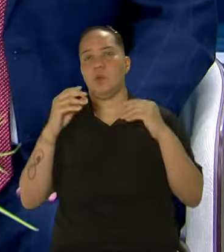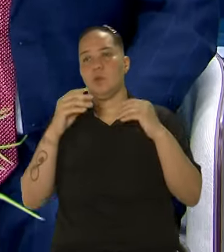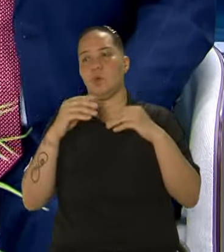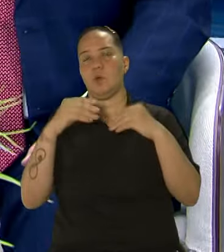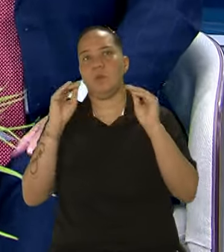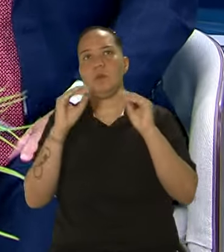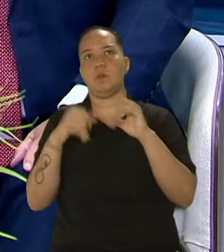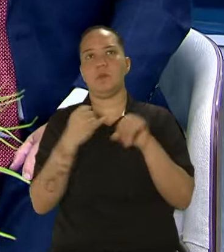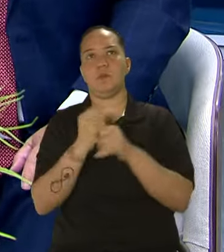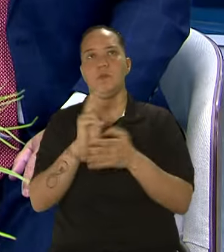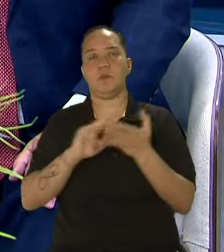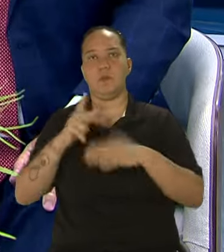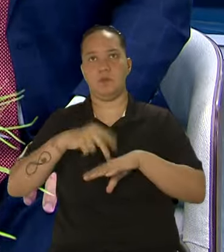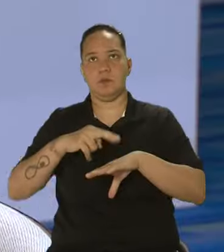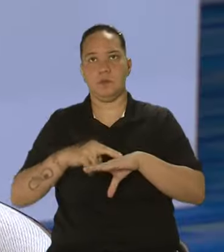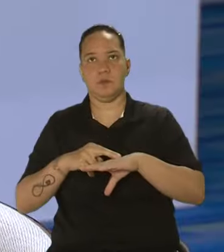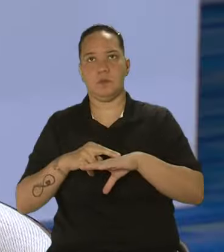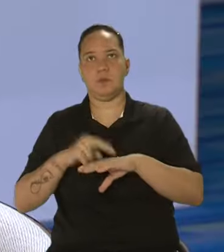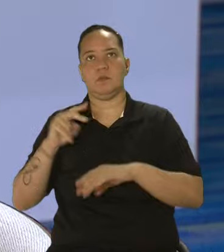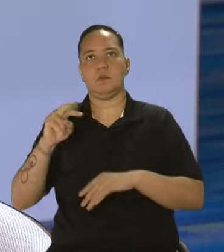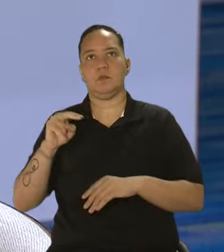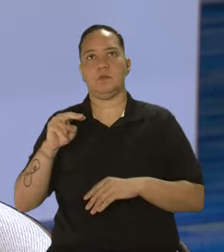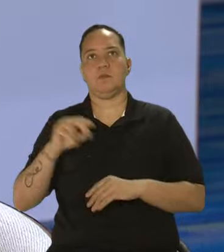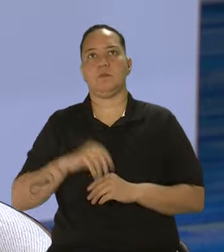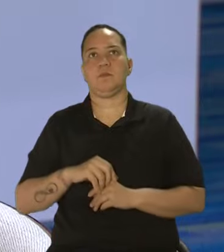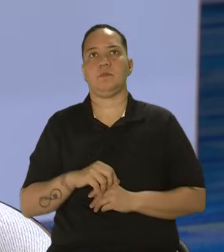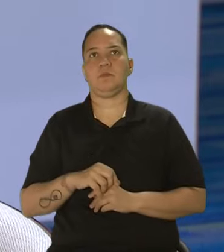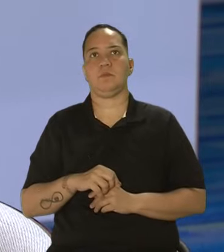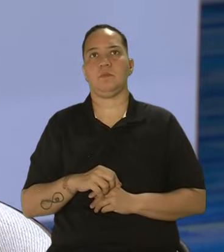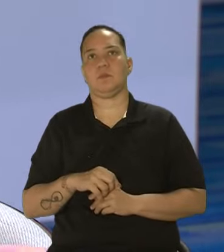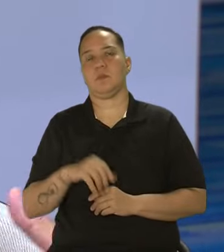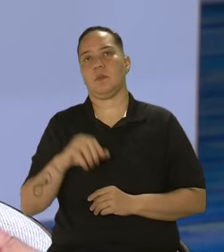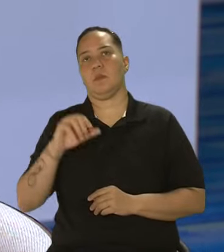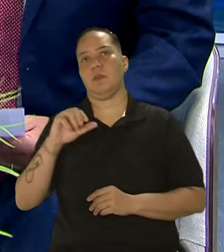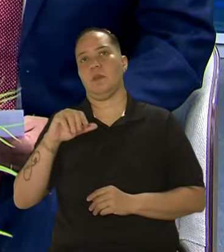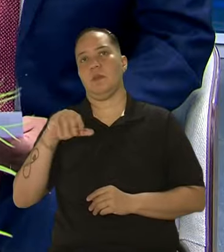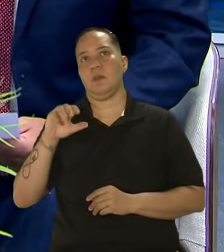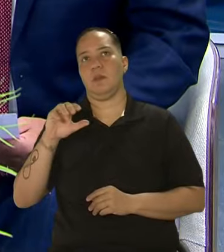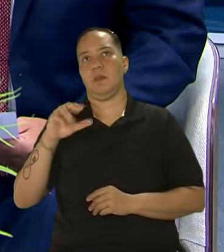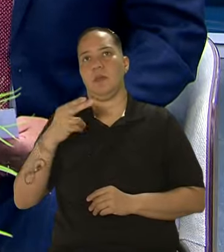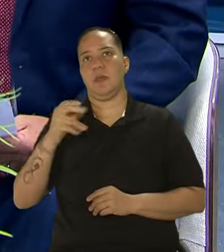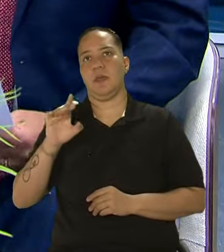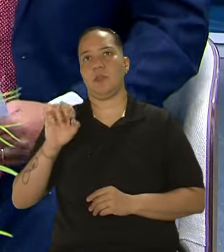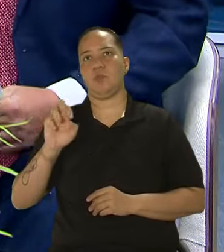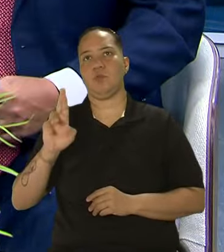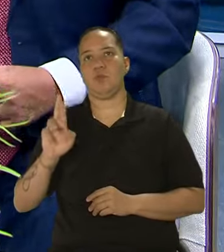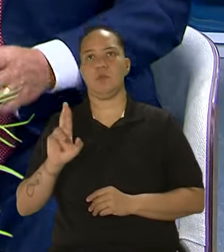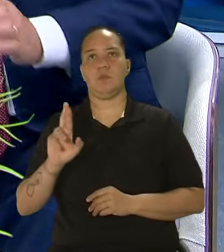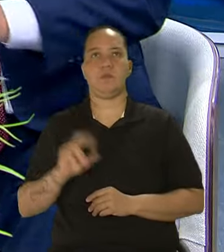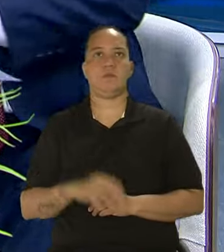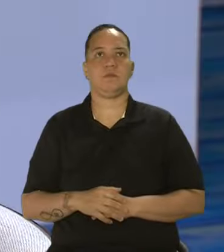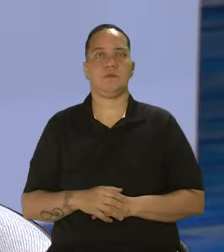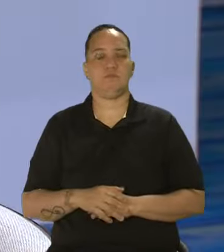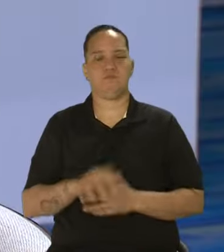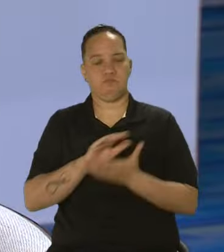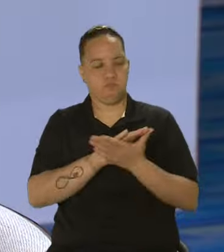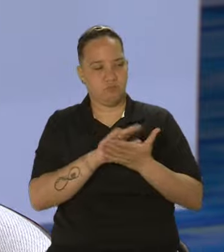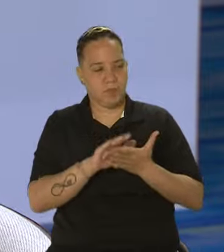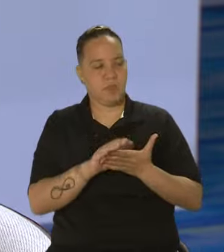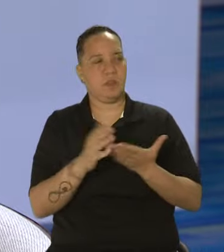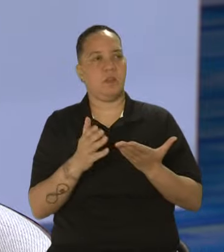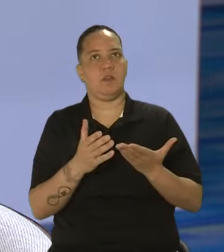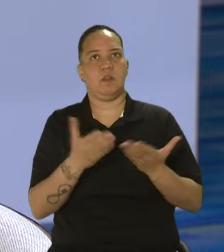de la Universidad de Puerto Rico reciente Rio piedras Dr Héctor Ríos Mauri Gracias por estar aquí con nosotros est ADO es para mí un placer estar